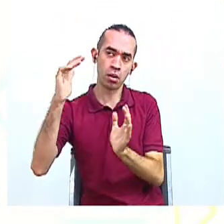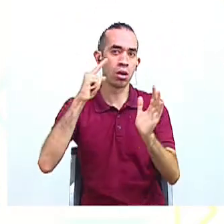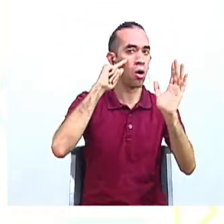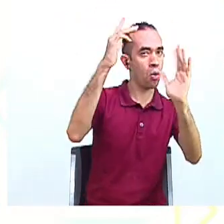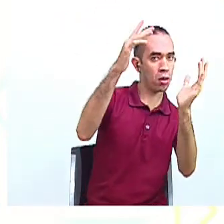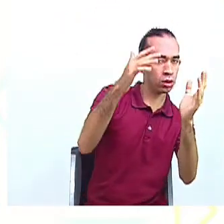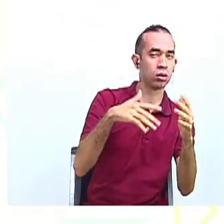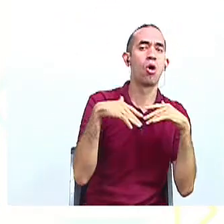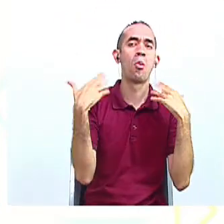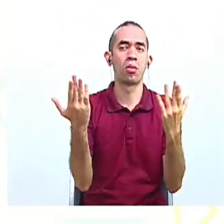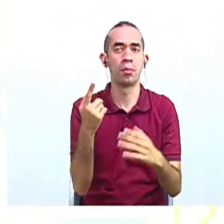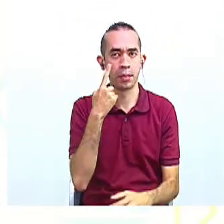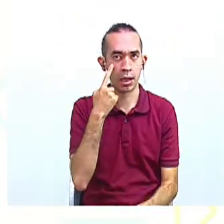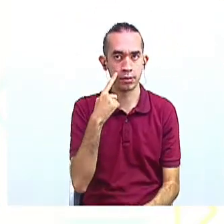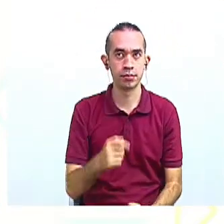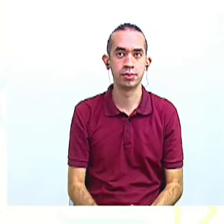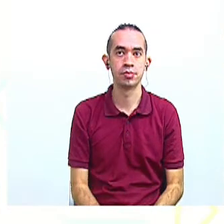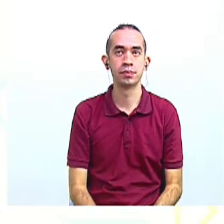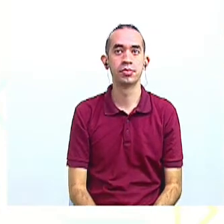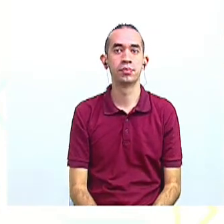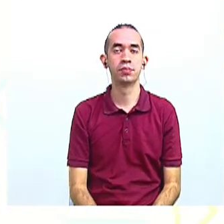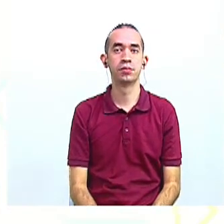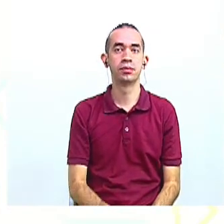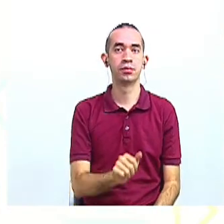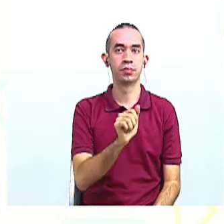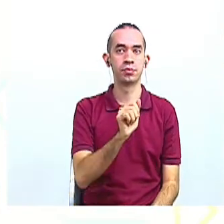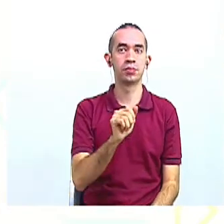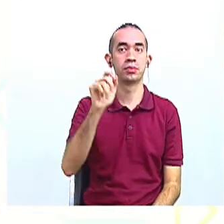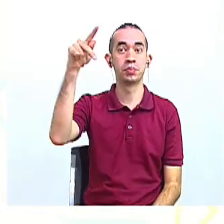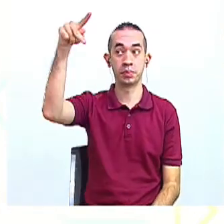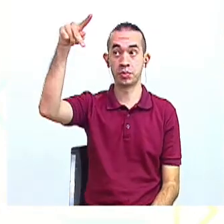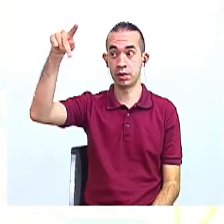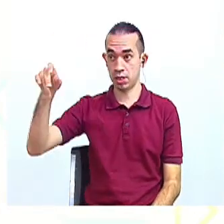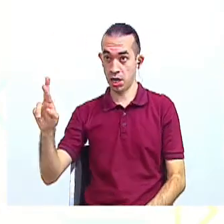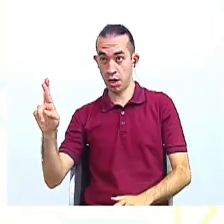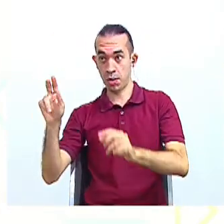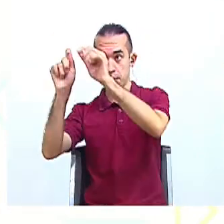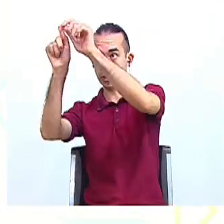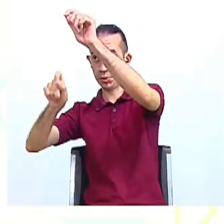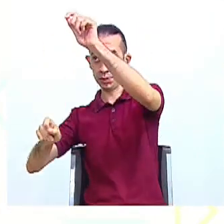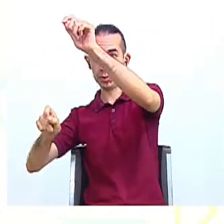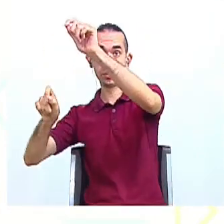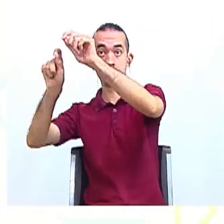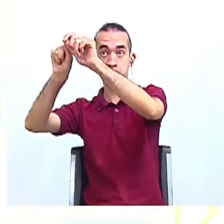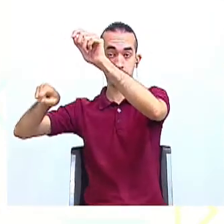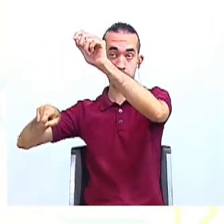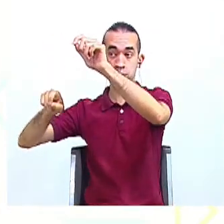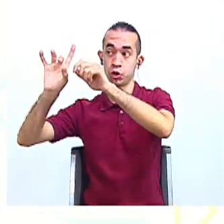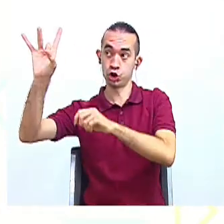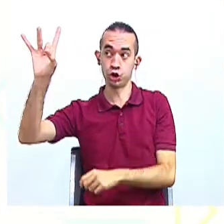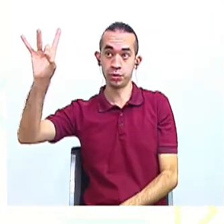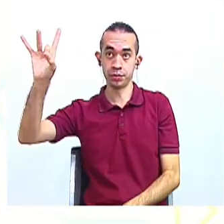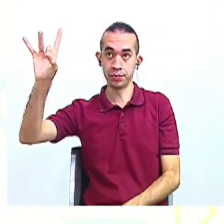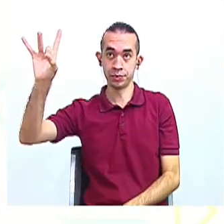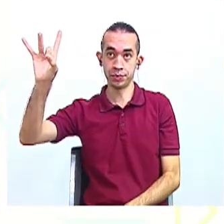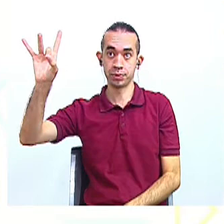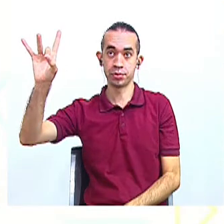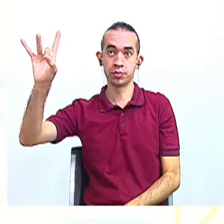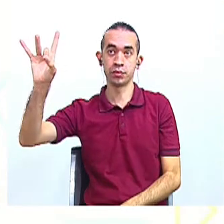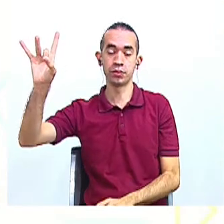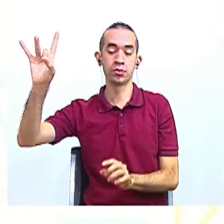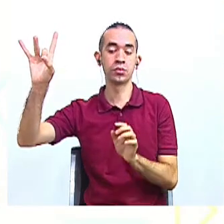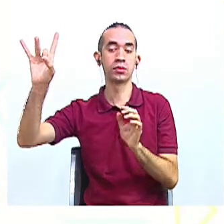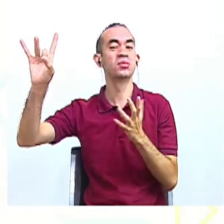comparamos así. La medida del segmento PR, que corresponde a 8, la vamos a